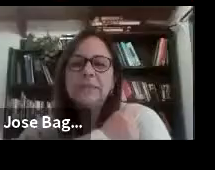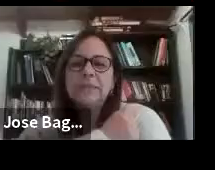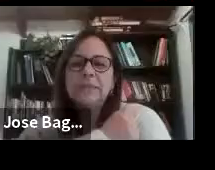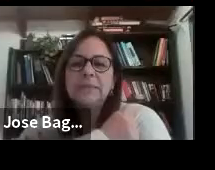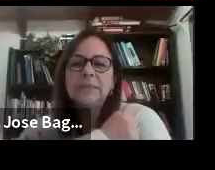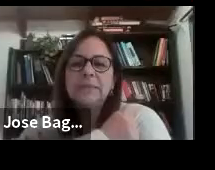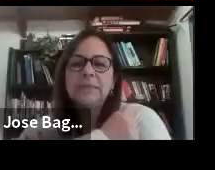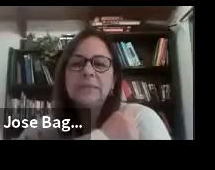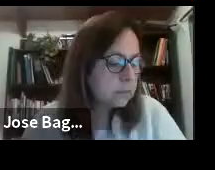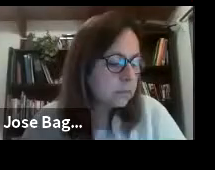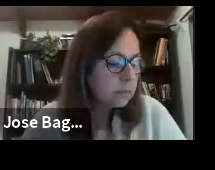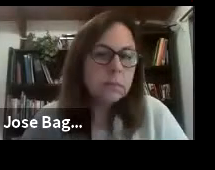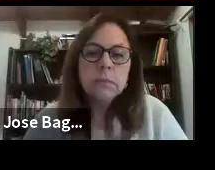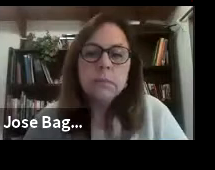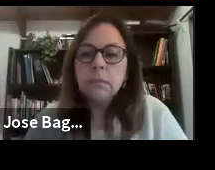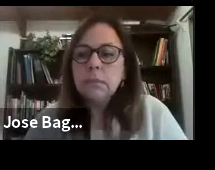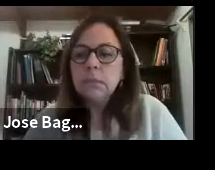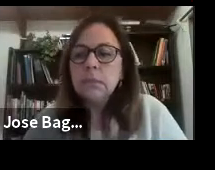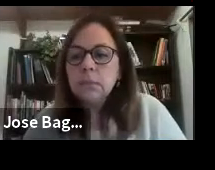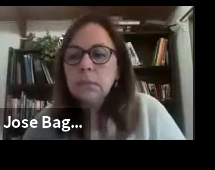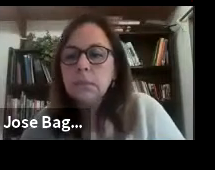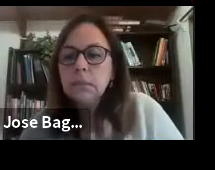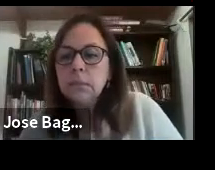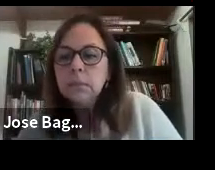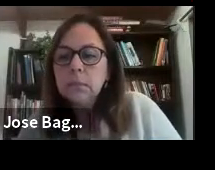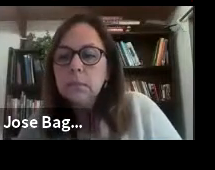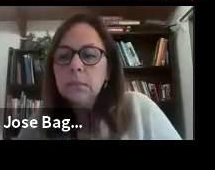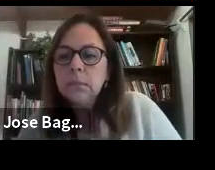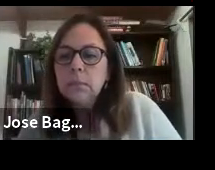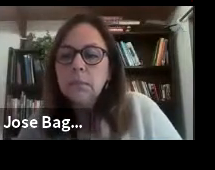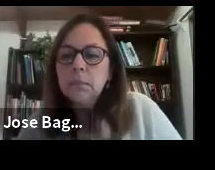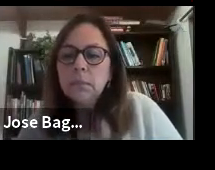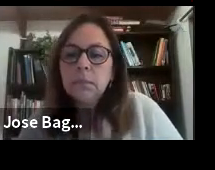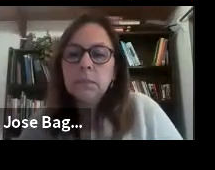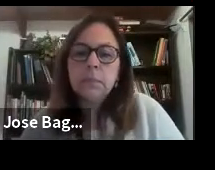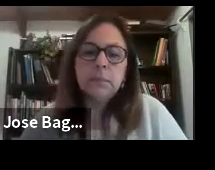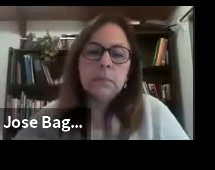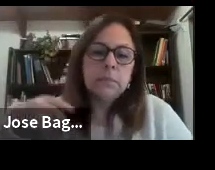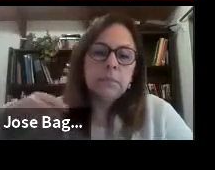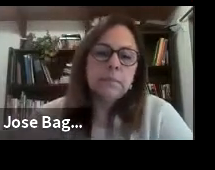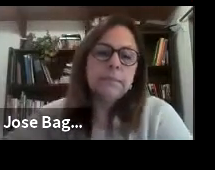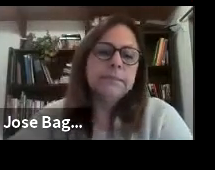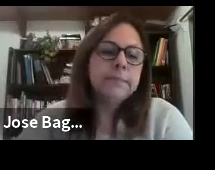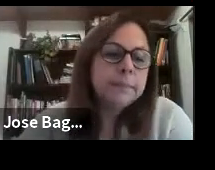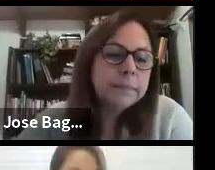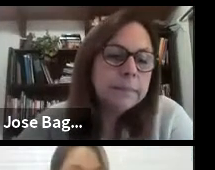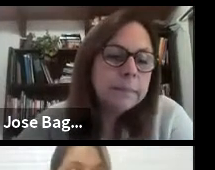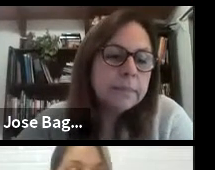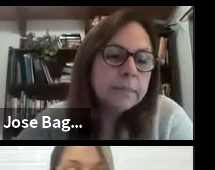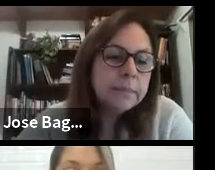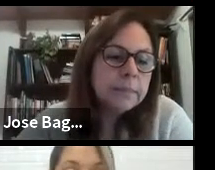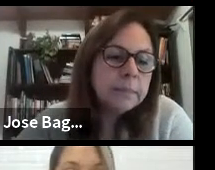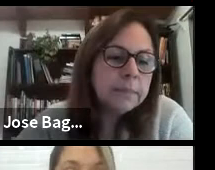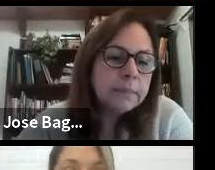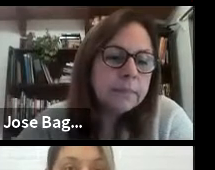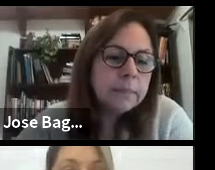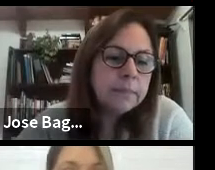intercambiar preguntas, cuestionamientos, estamos abiertos.